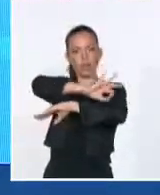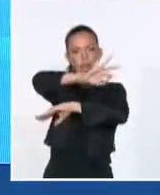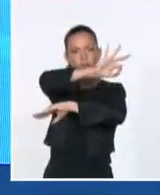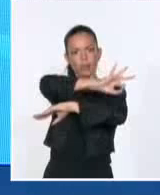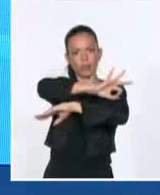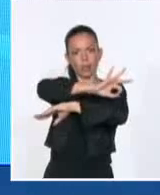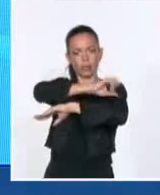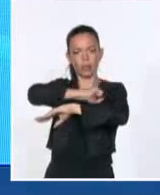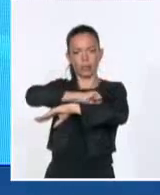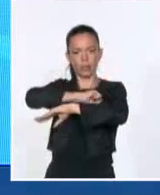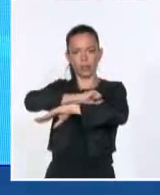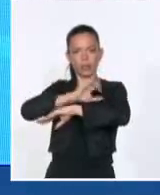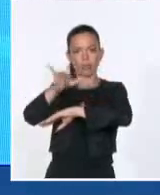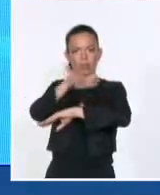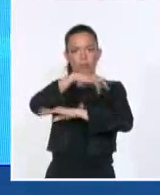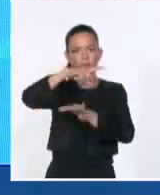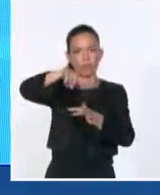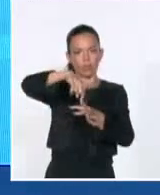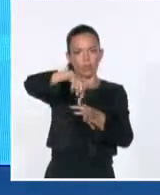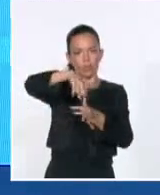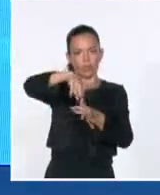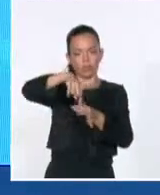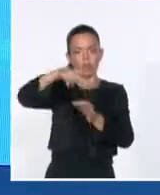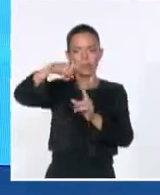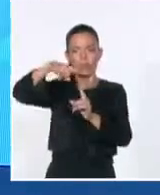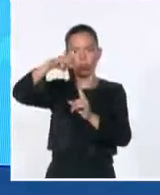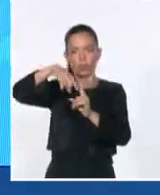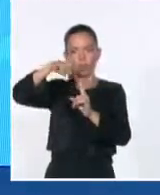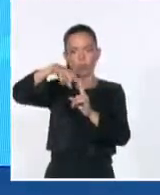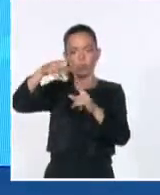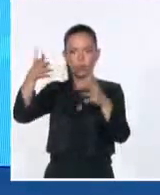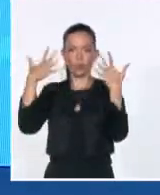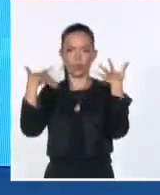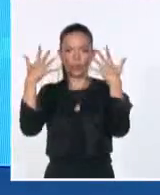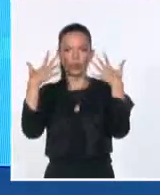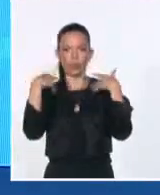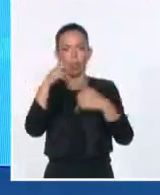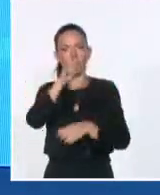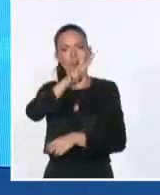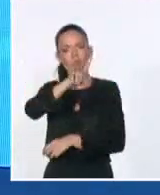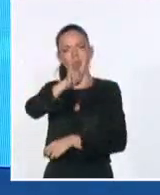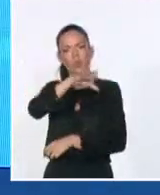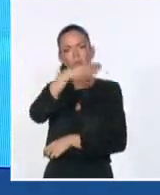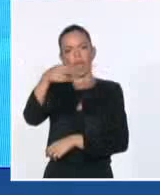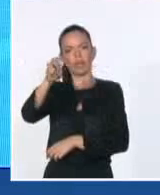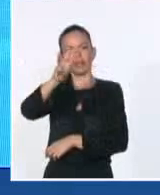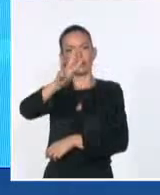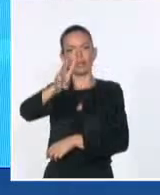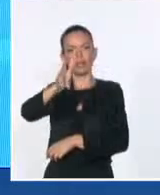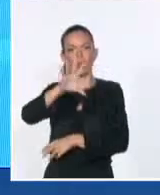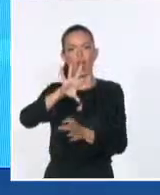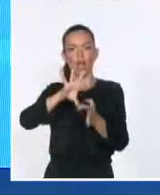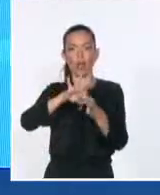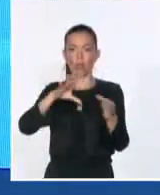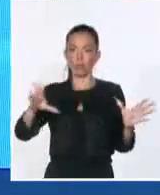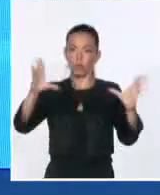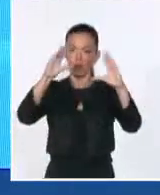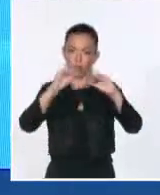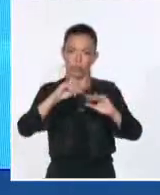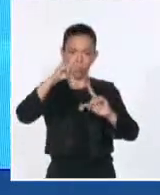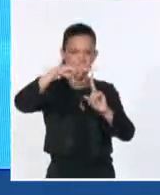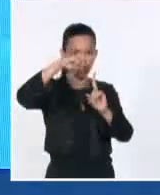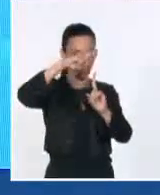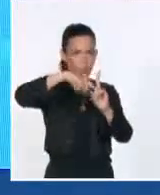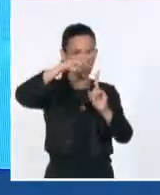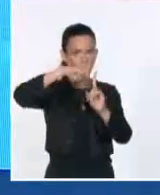de la Juventud. Las temperaturas máximas con poca variación, valores hoy entre 29 y 32 grados Celsius y en la noche las temperaturas con